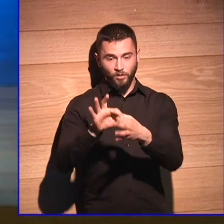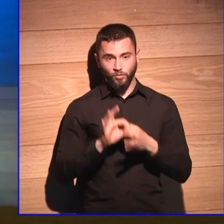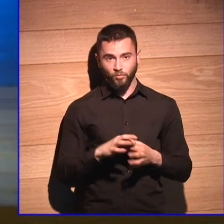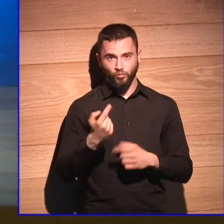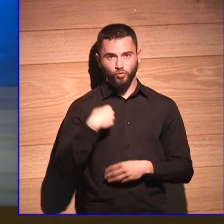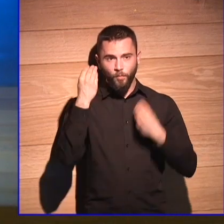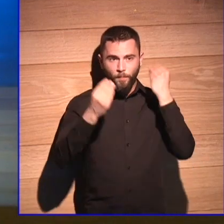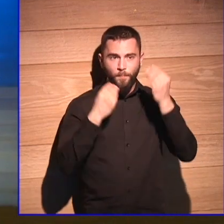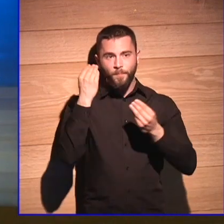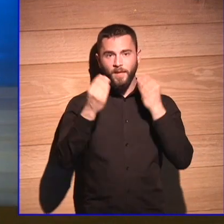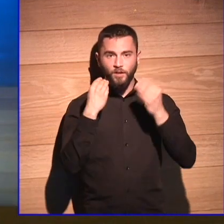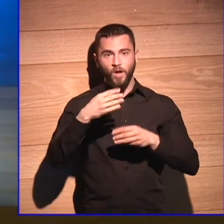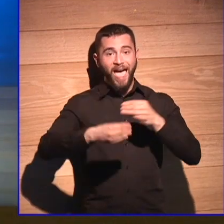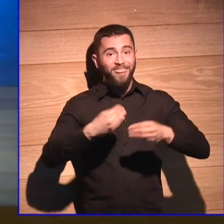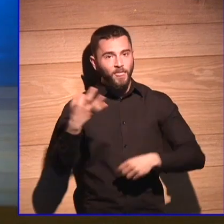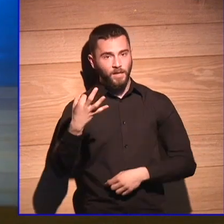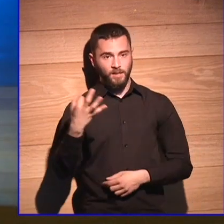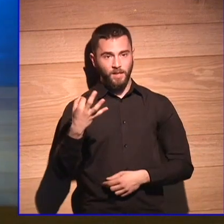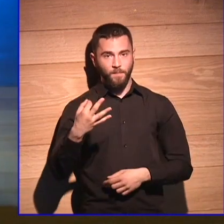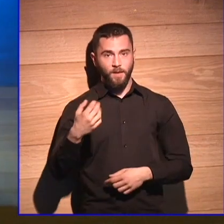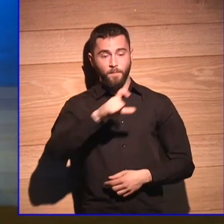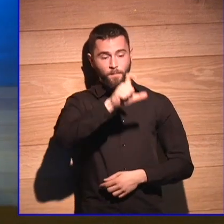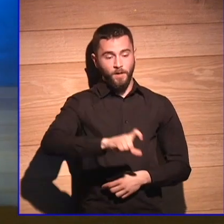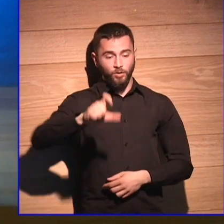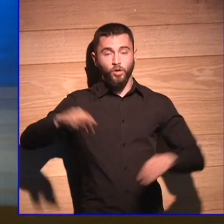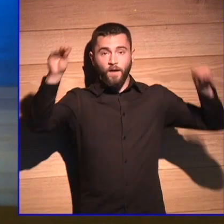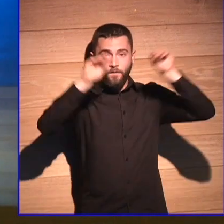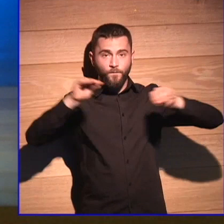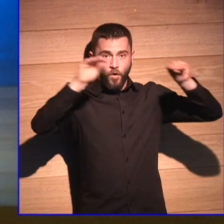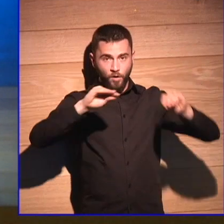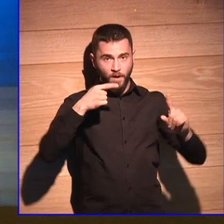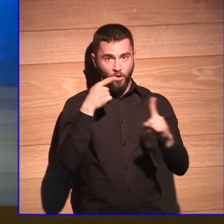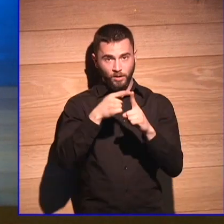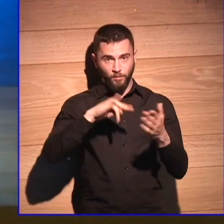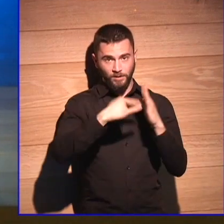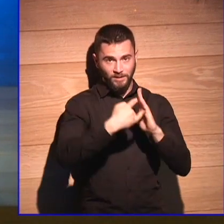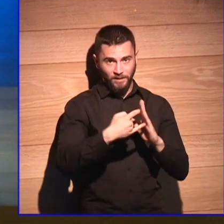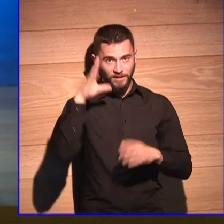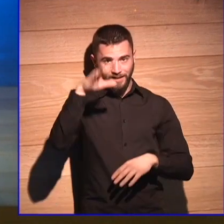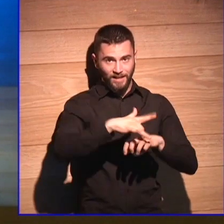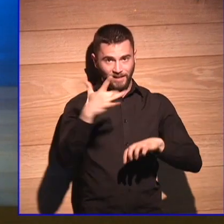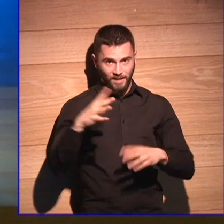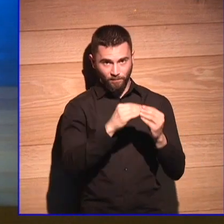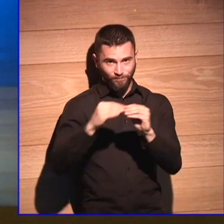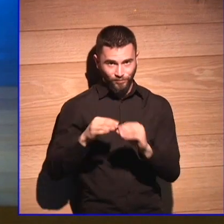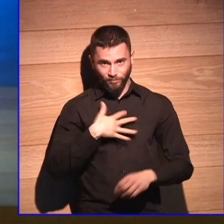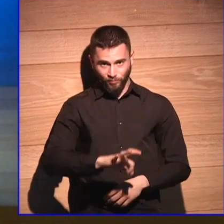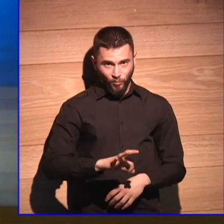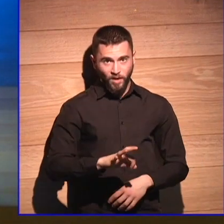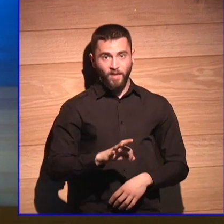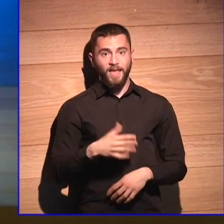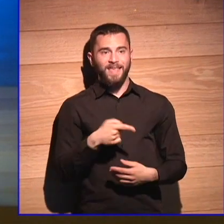pienso que lo que debería hacerse sería formar a las personas para que puedan entrenar los sistemas de inteligencia artificial y como digamos